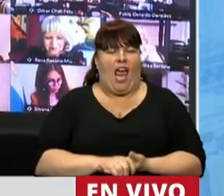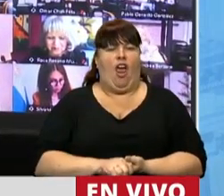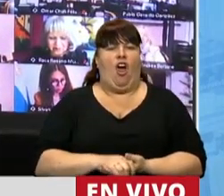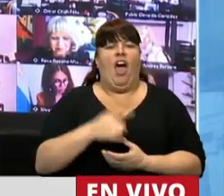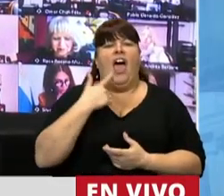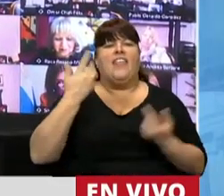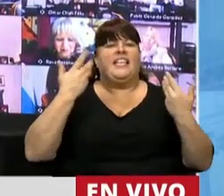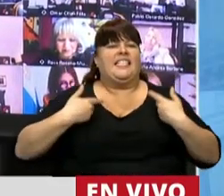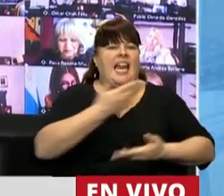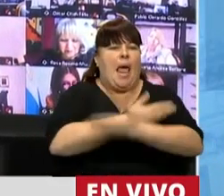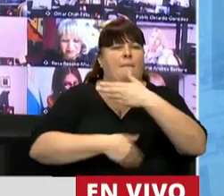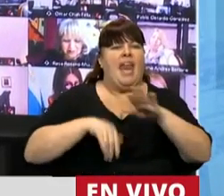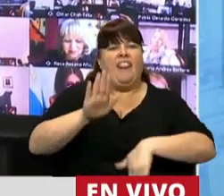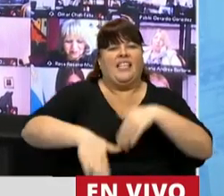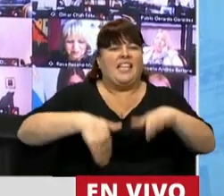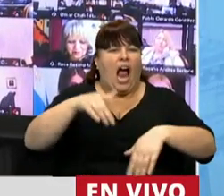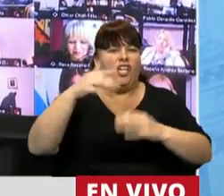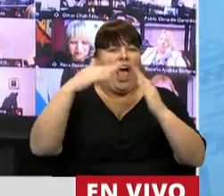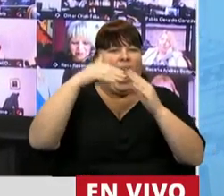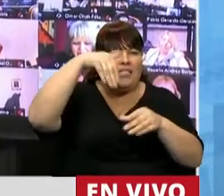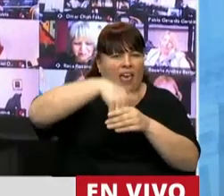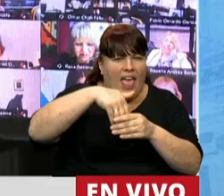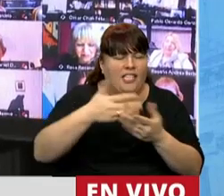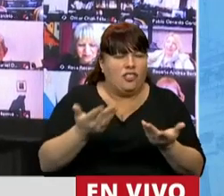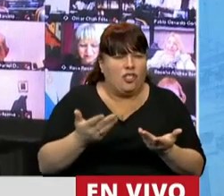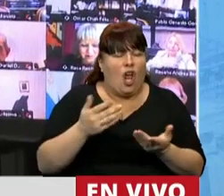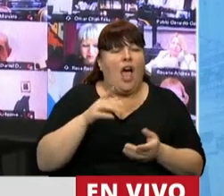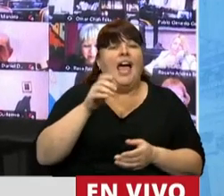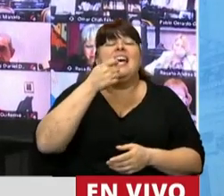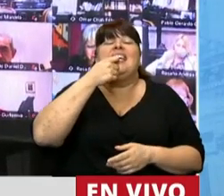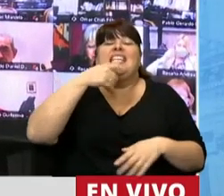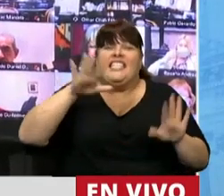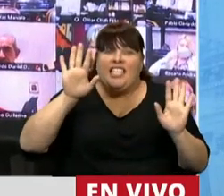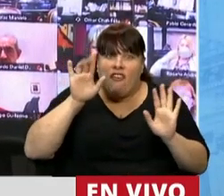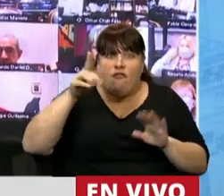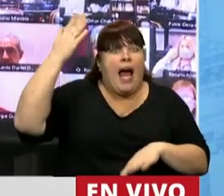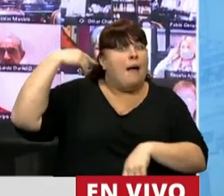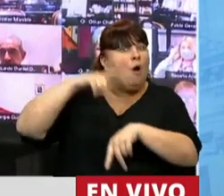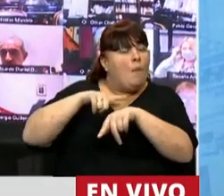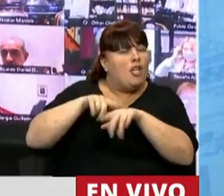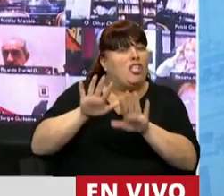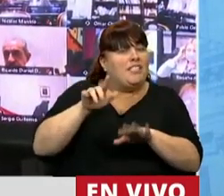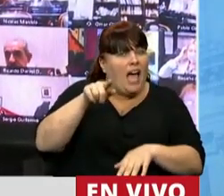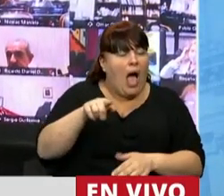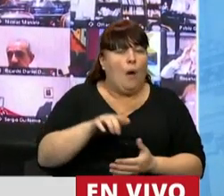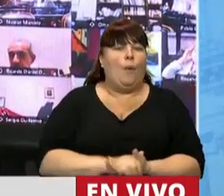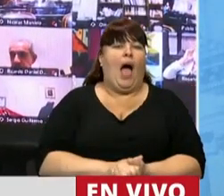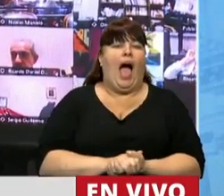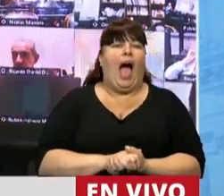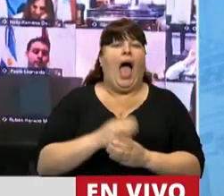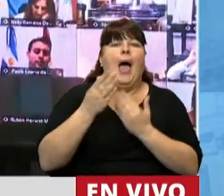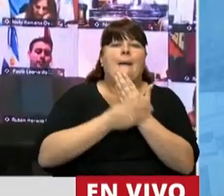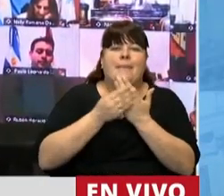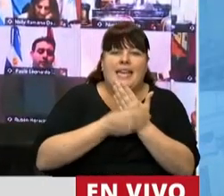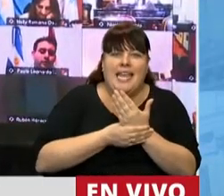en camiseta y en patas adentro de la casa. Probablemente si hubiésemos tenido en ese tiempo un